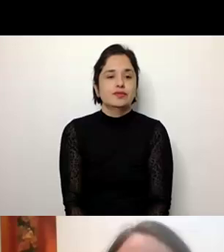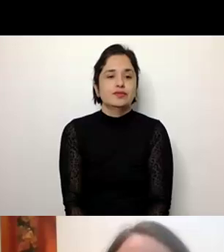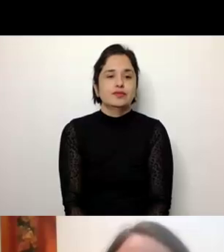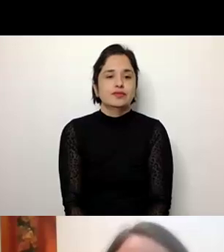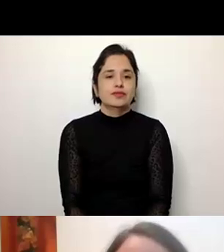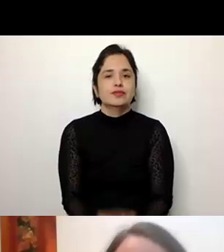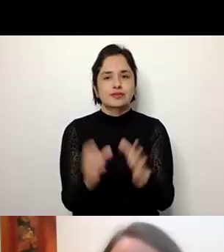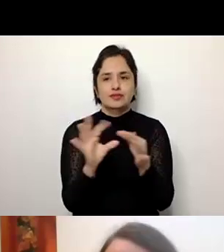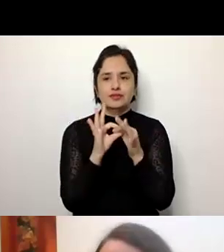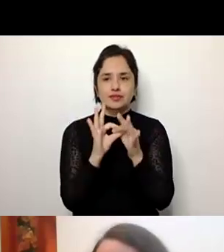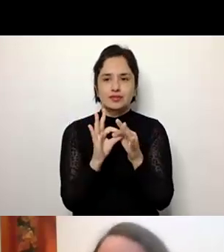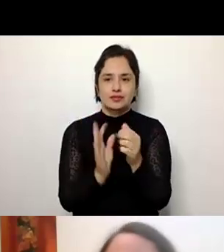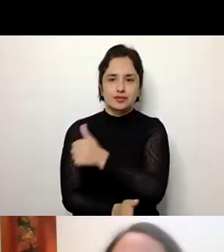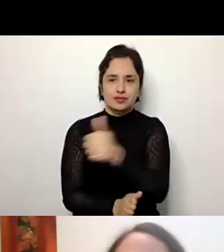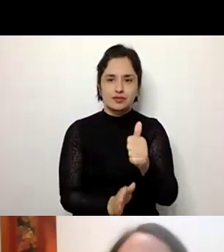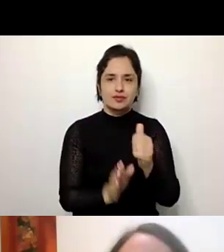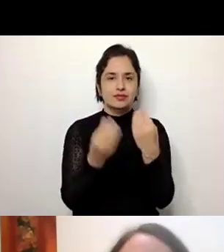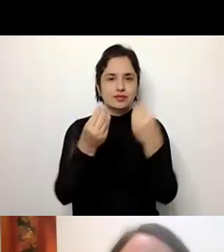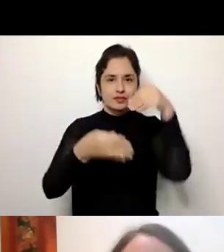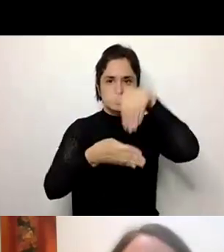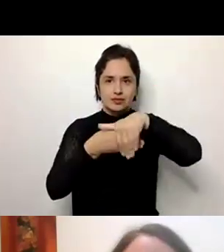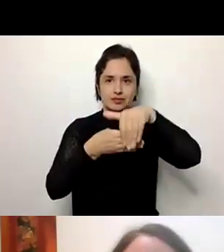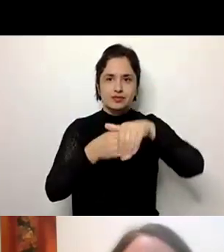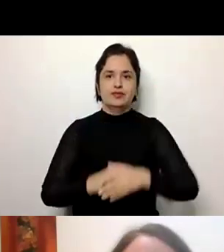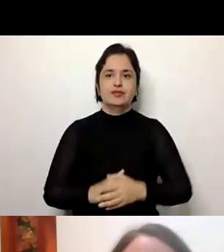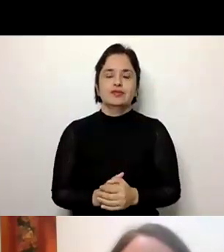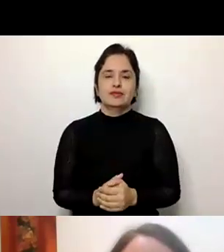muchas gracias a todos que tengan una muy buena tarde